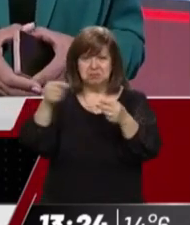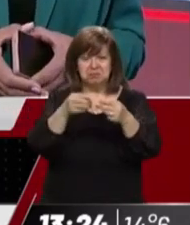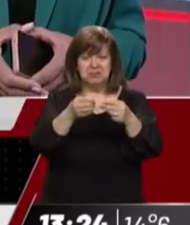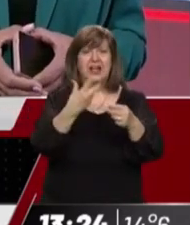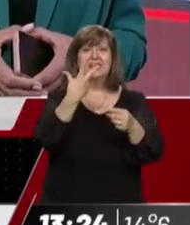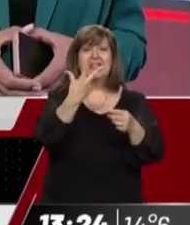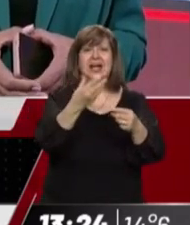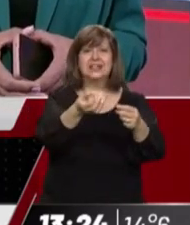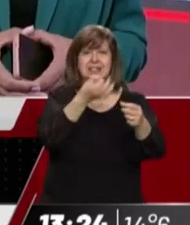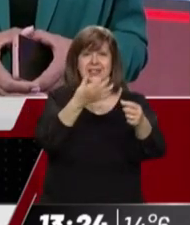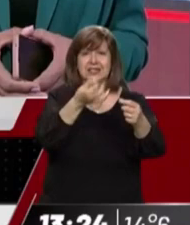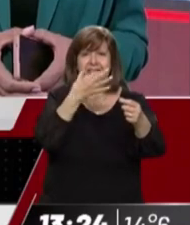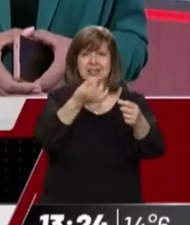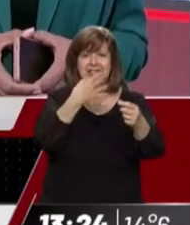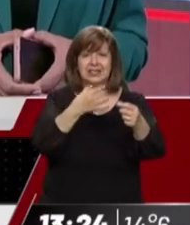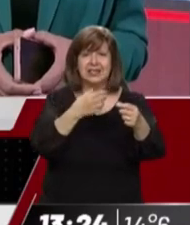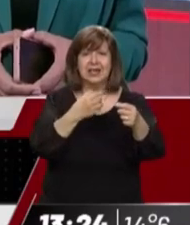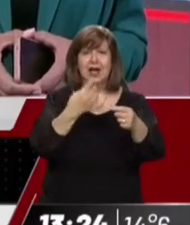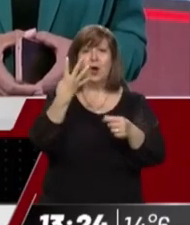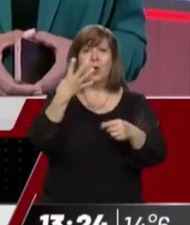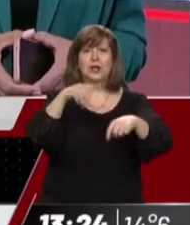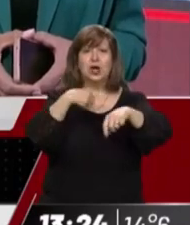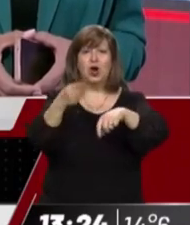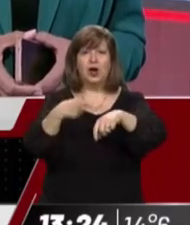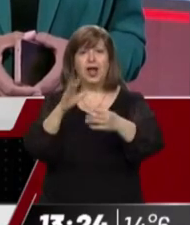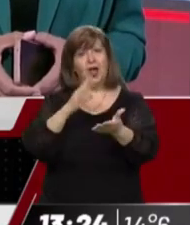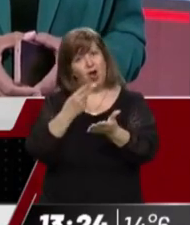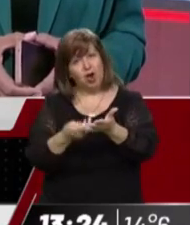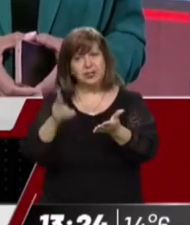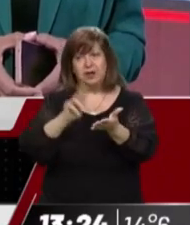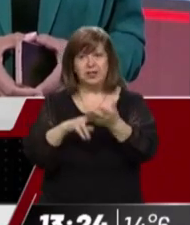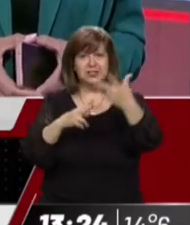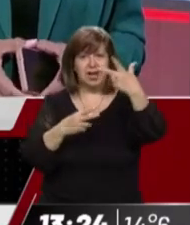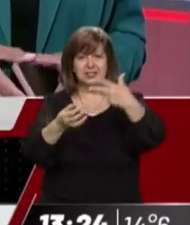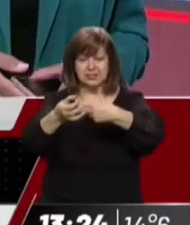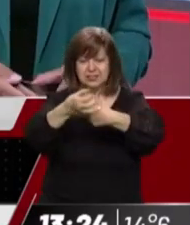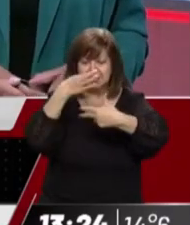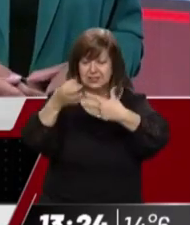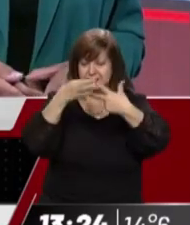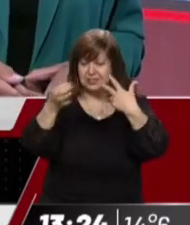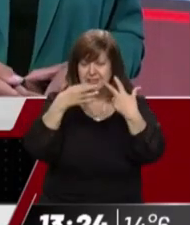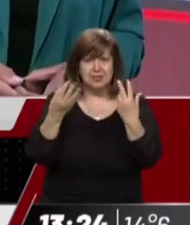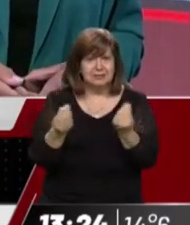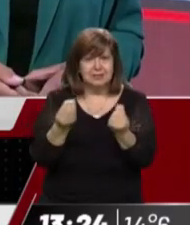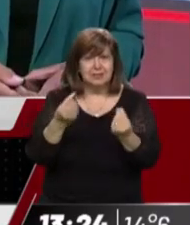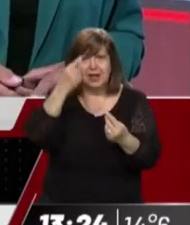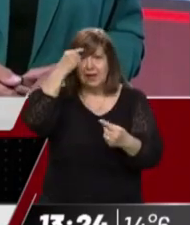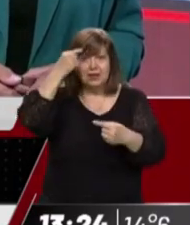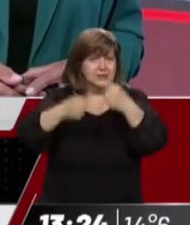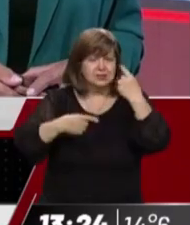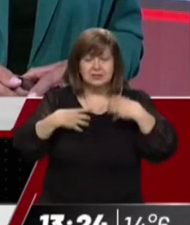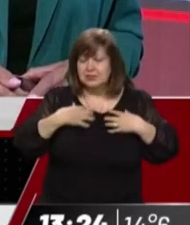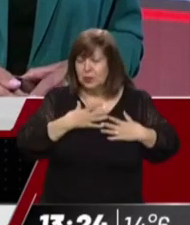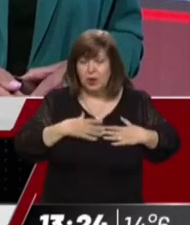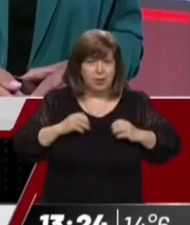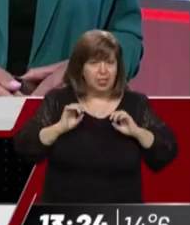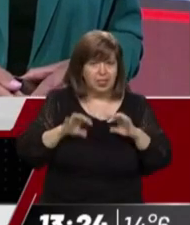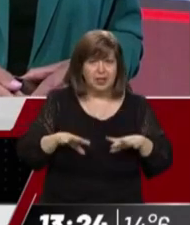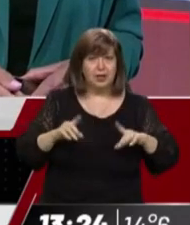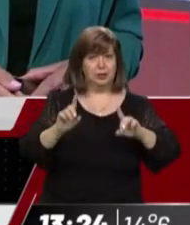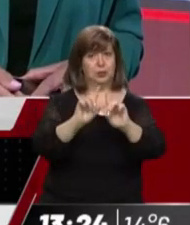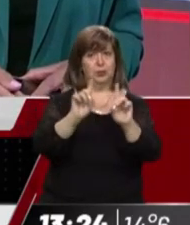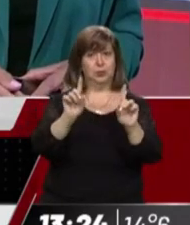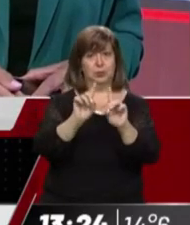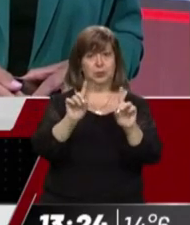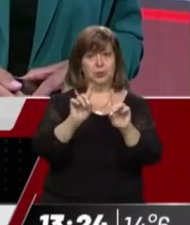decía Saraco. Y ya que hablas de medicamentos, todo, por supuesto que todo el informe es rescatable por todo lo que contiene, pero